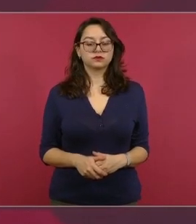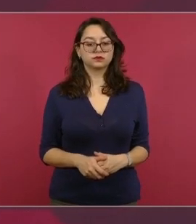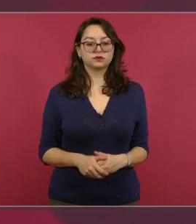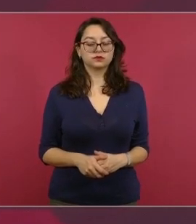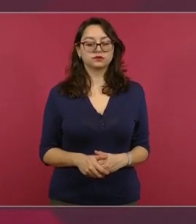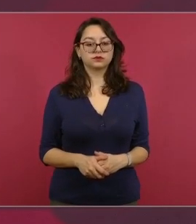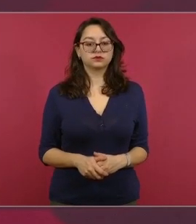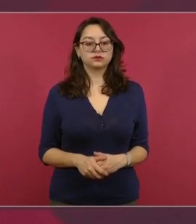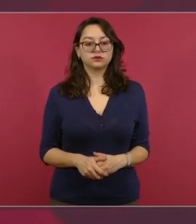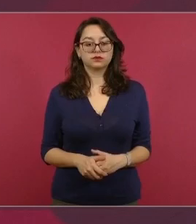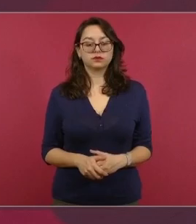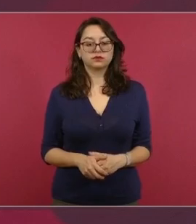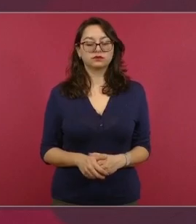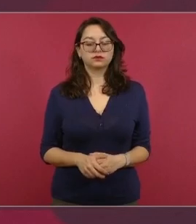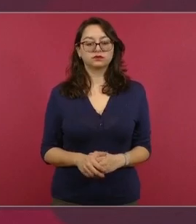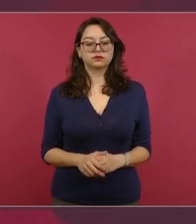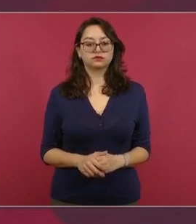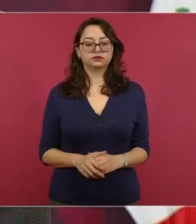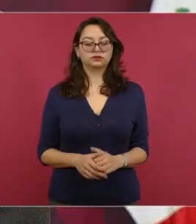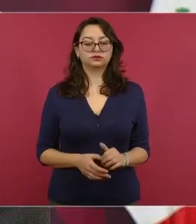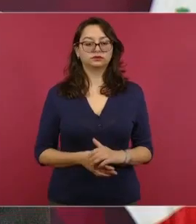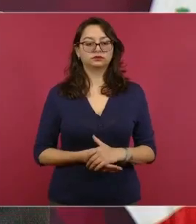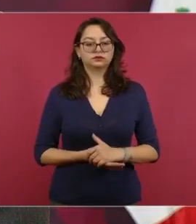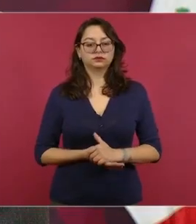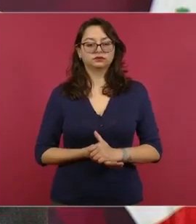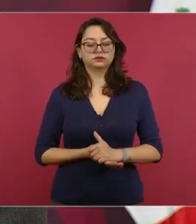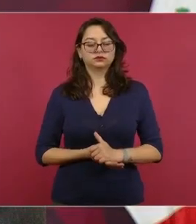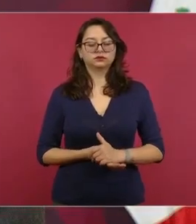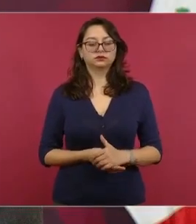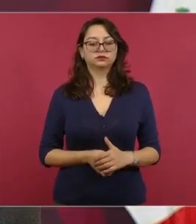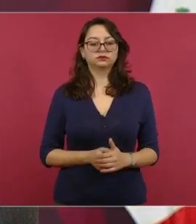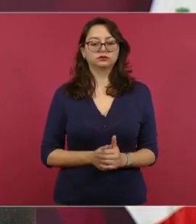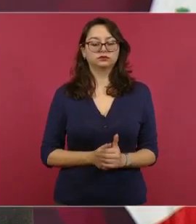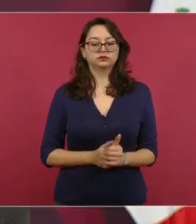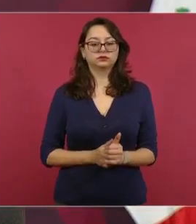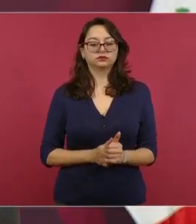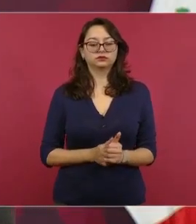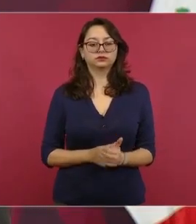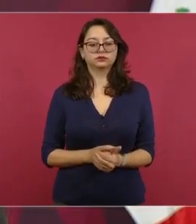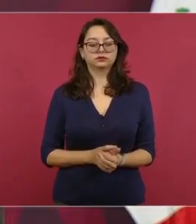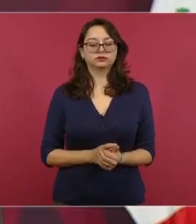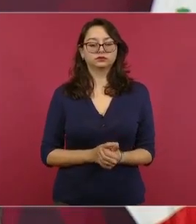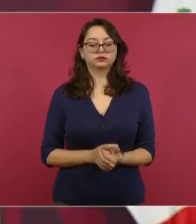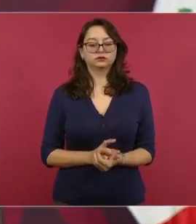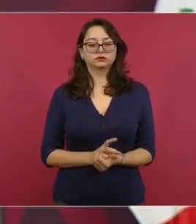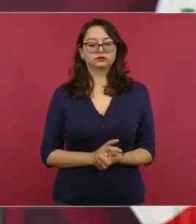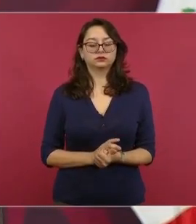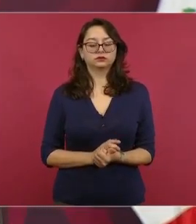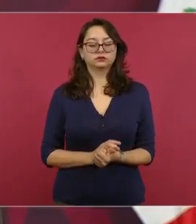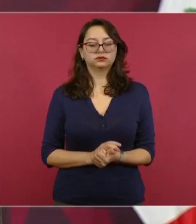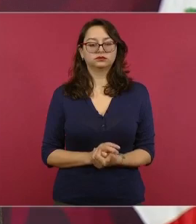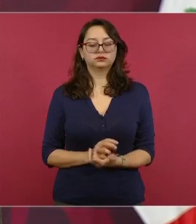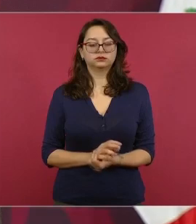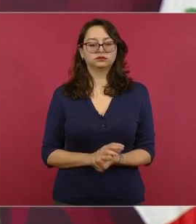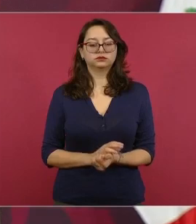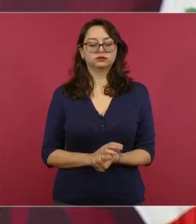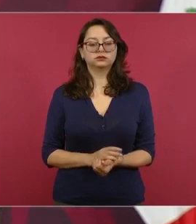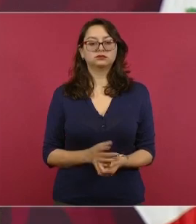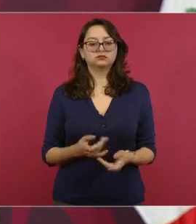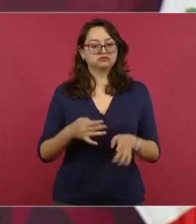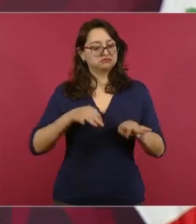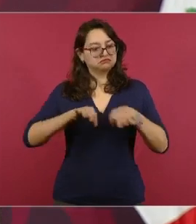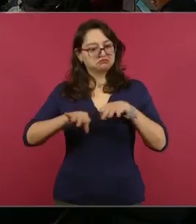Vamos a estar trabajando. Están también los técnicos